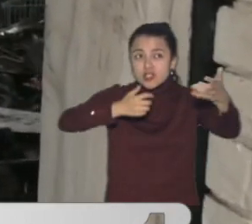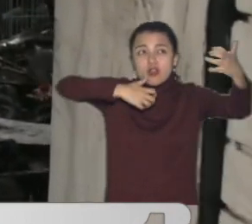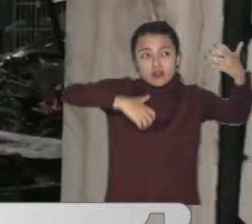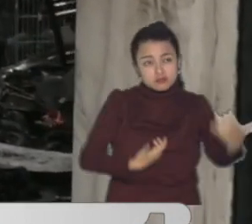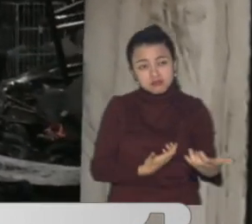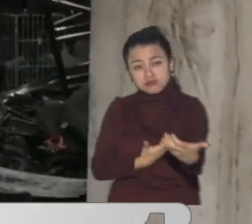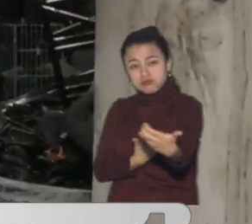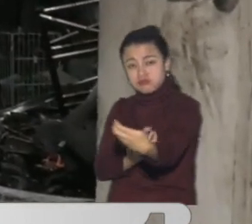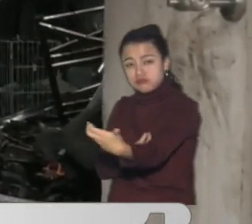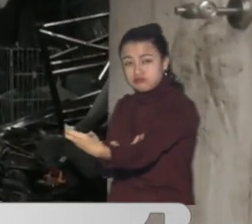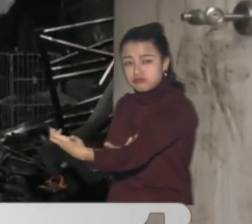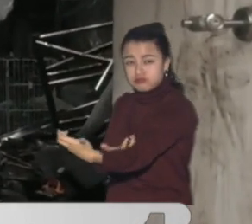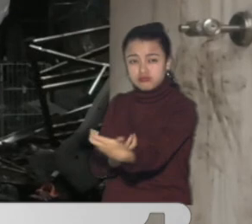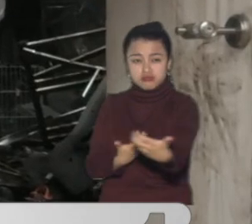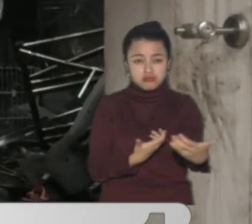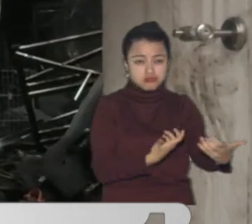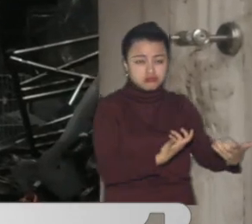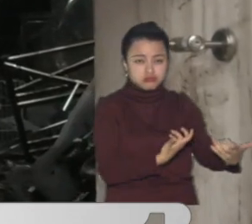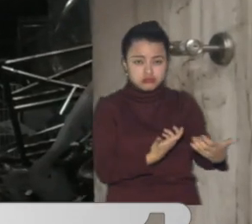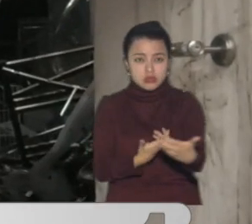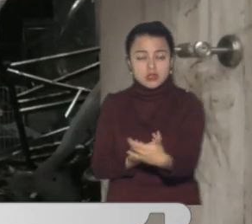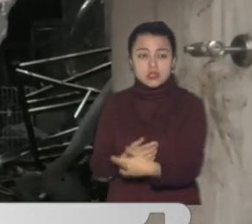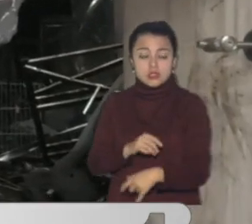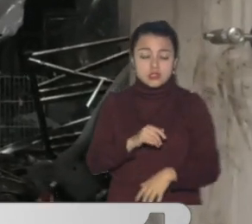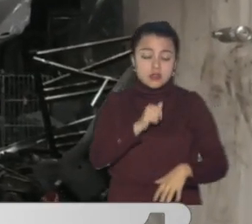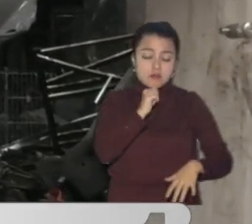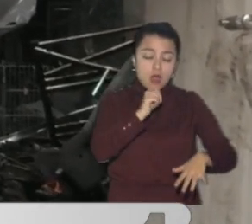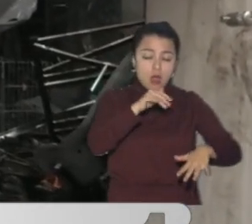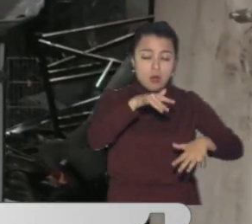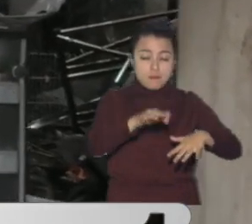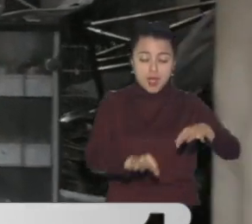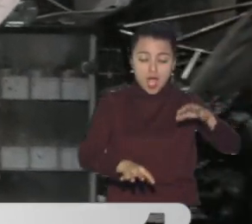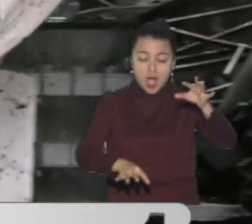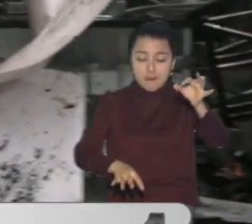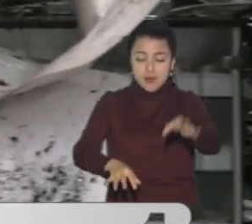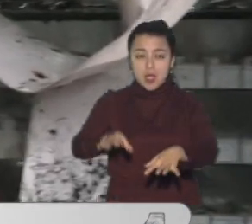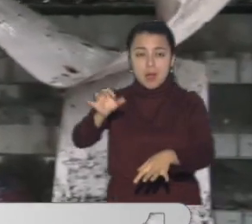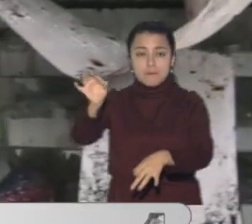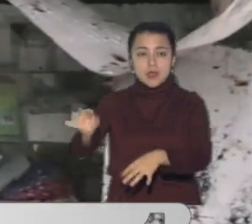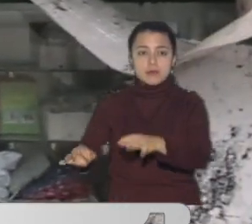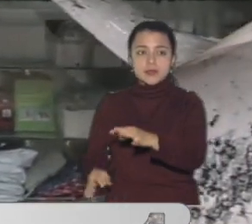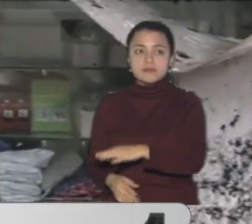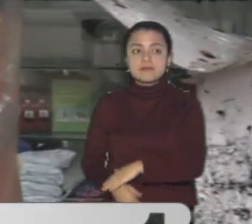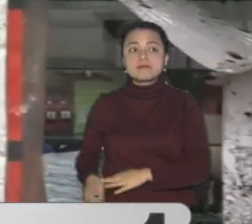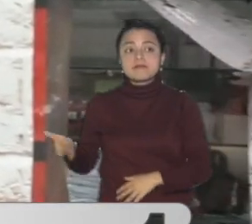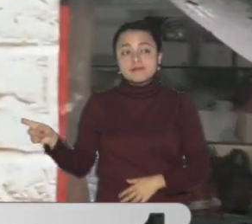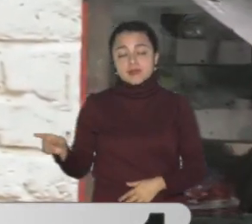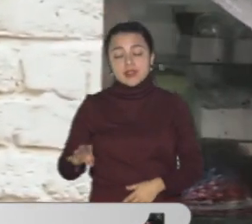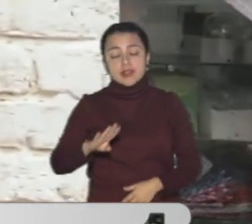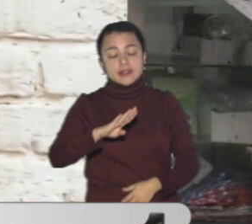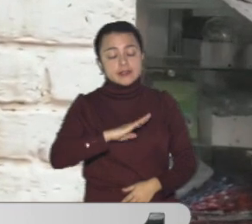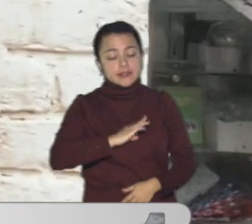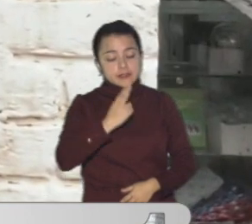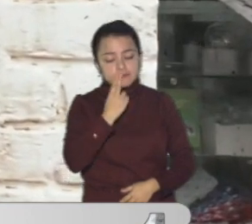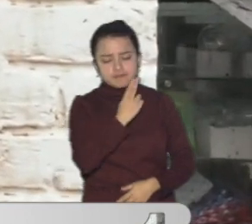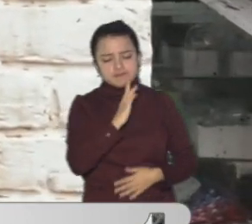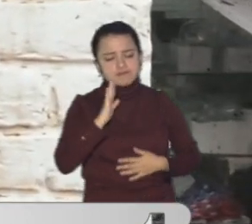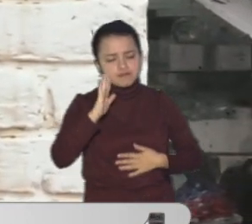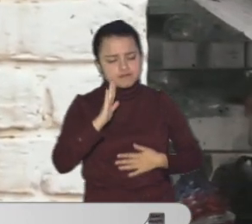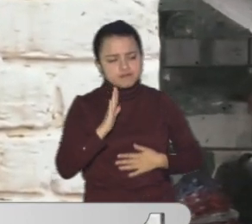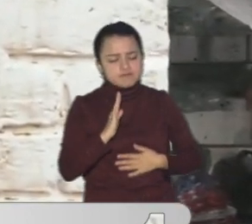Zipaquirá, controlaran esta situación. Hablamos con el alcalde, quien se comprometió a responderle a estas familias y también a hacer